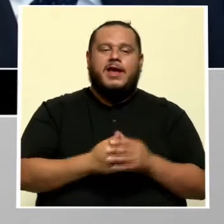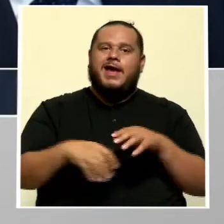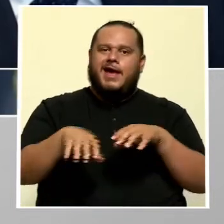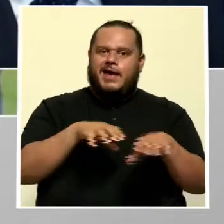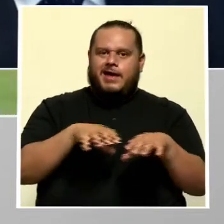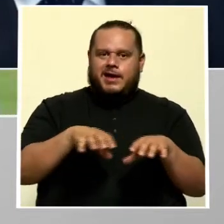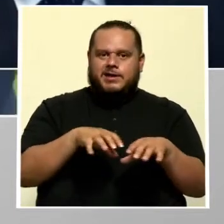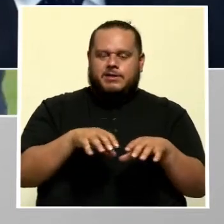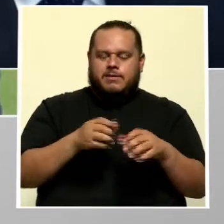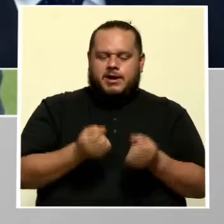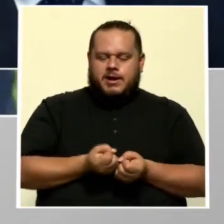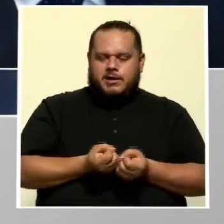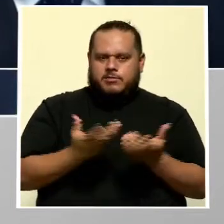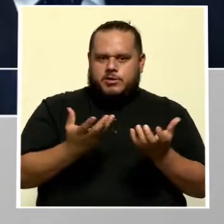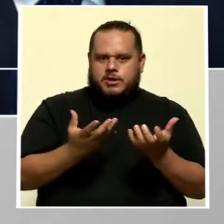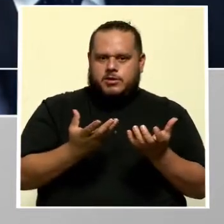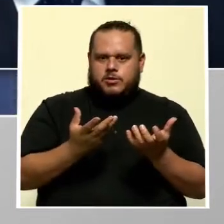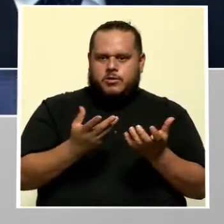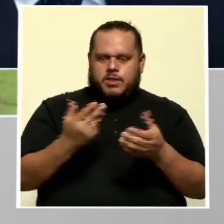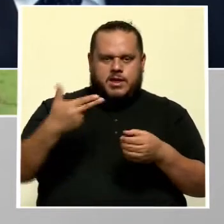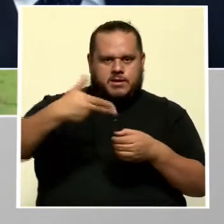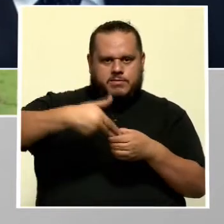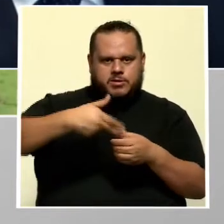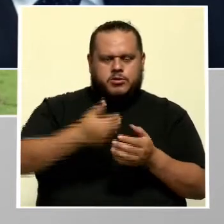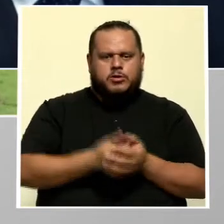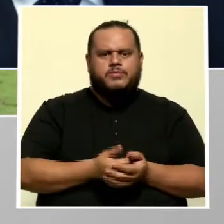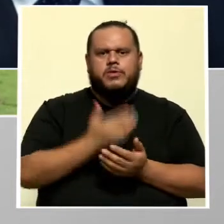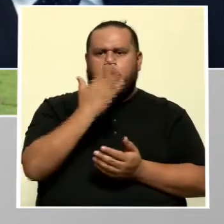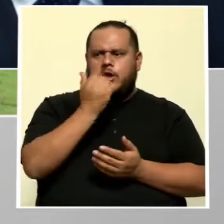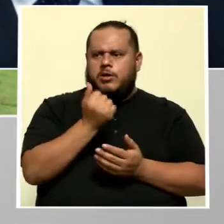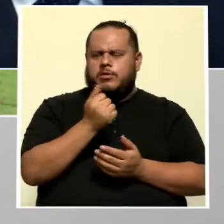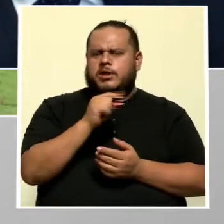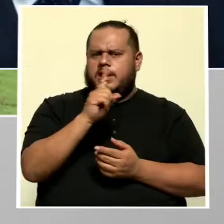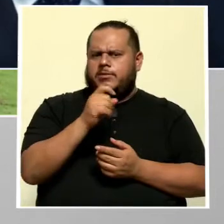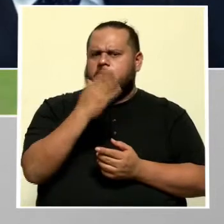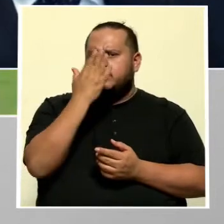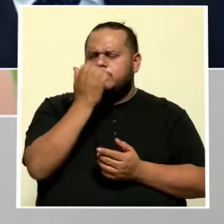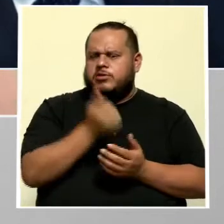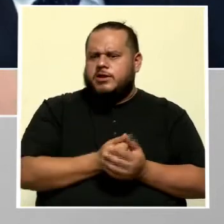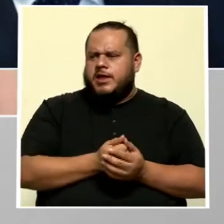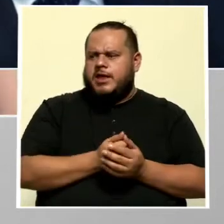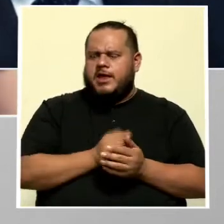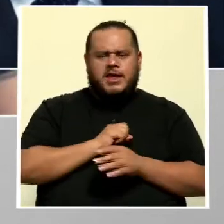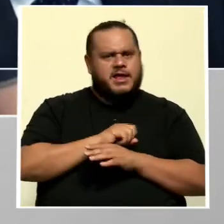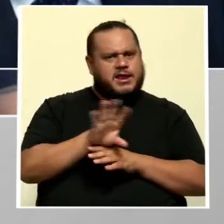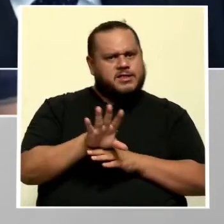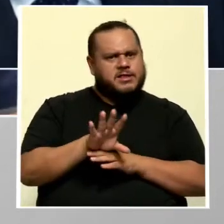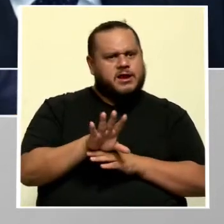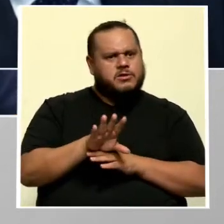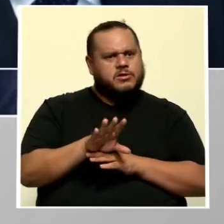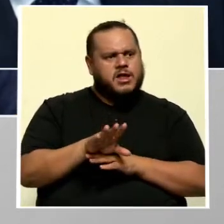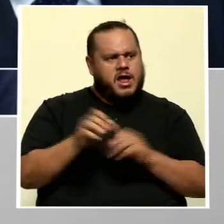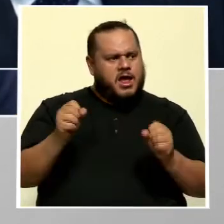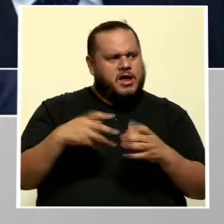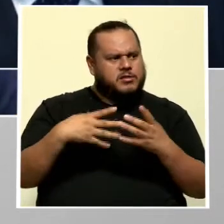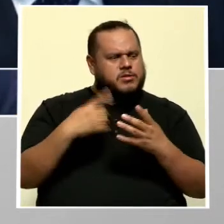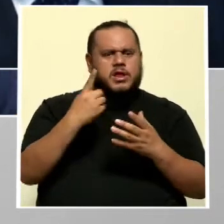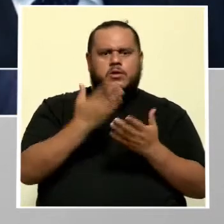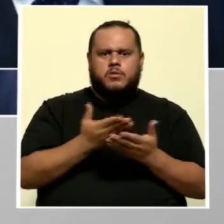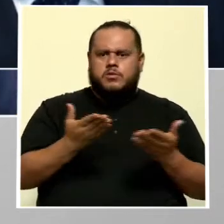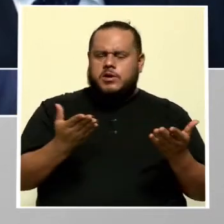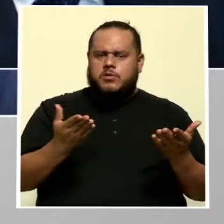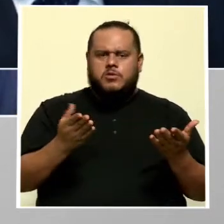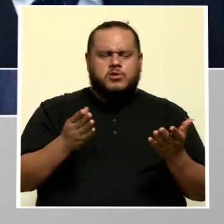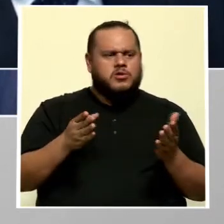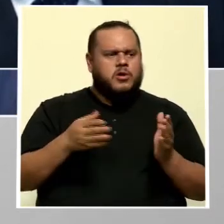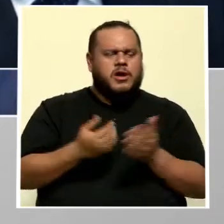activar la explotación de petróleo. La pregunta es: ¿por qué lanzarnos a explotar un recurso dañino